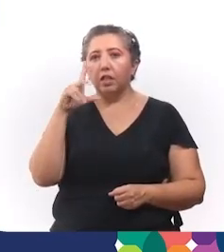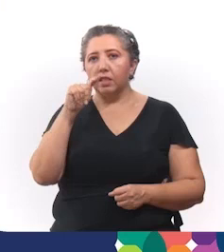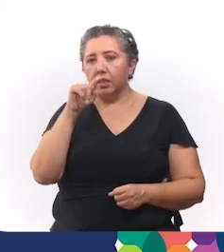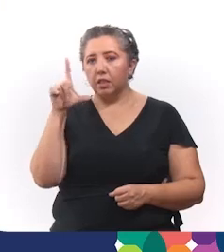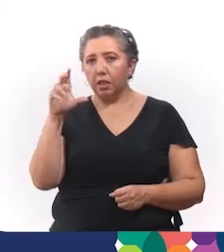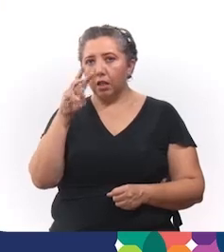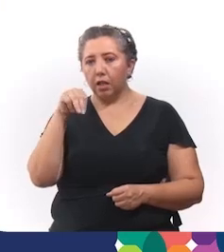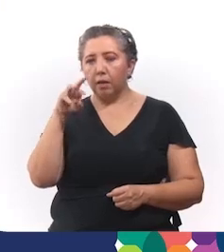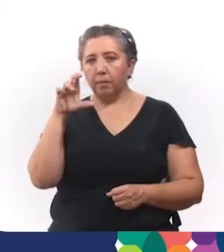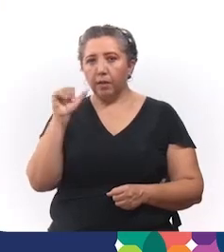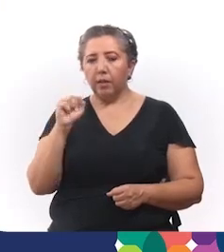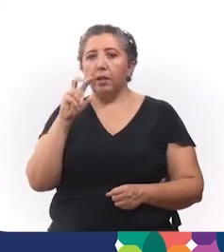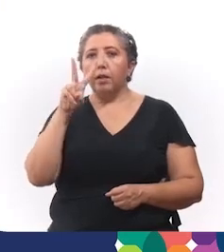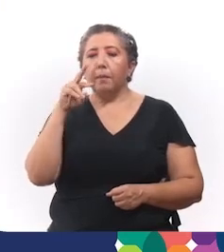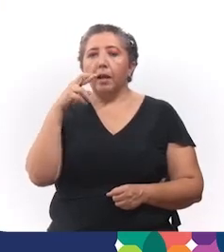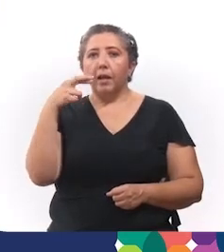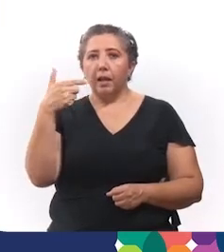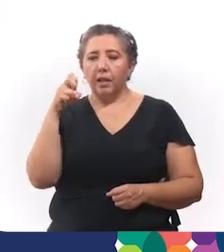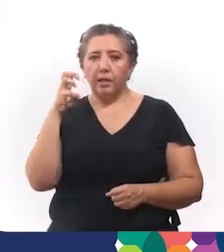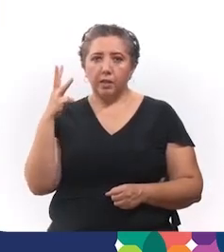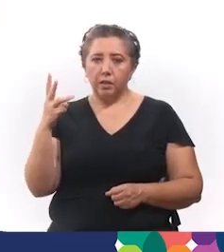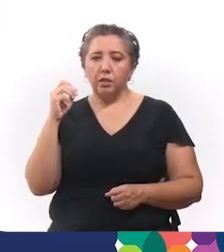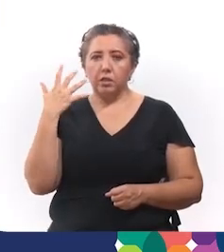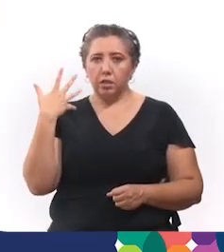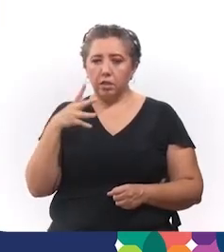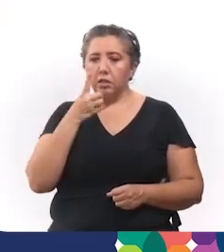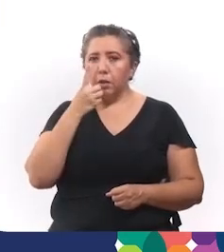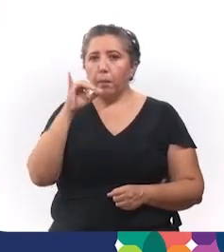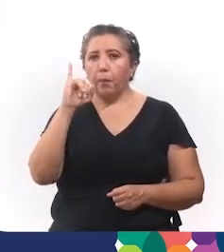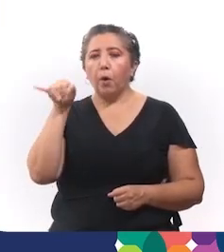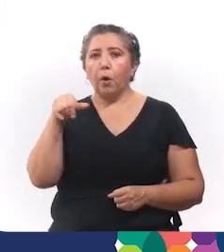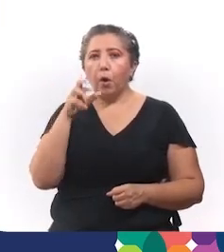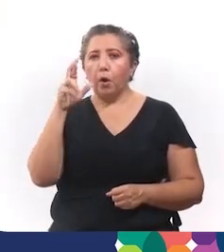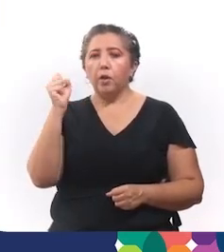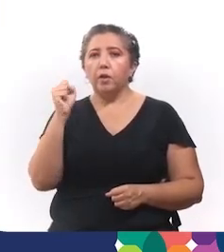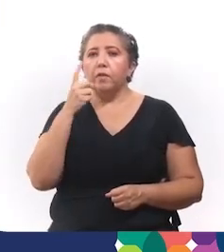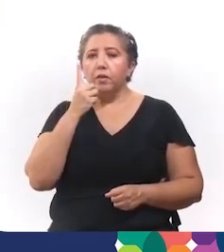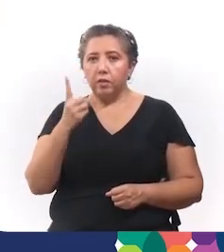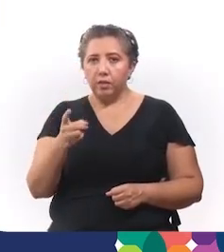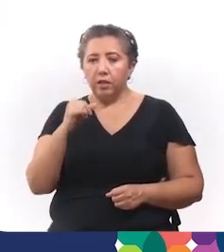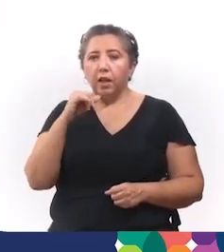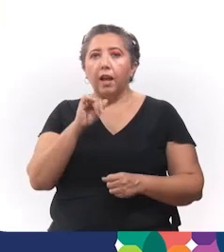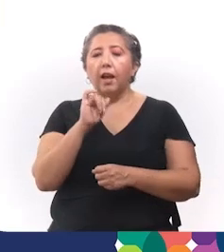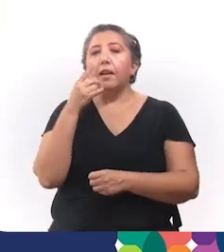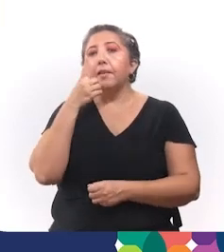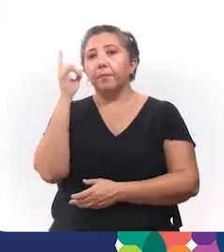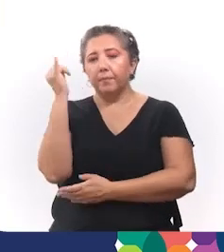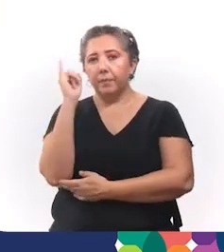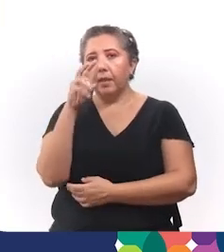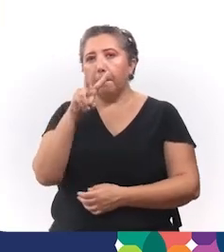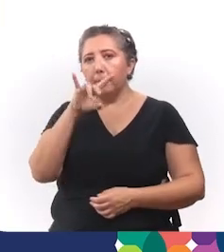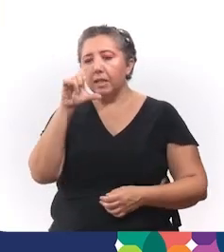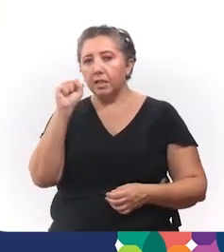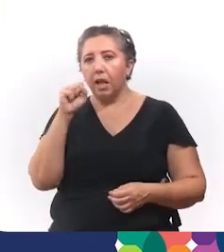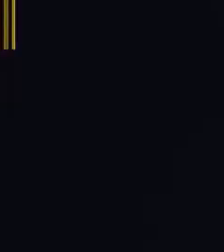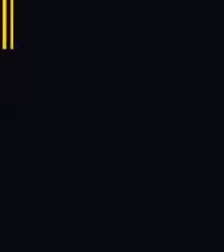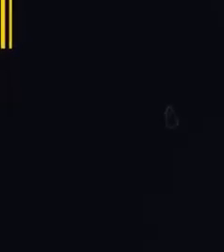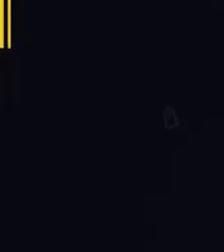Castilla Cámara y Vergel 3, 10, Bojorques, 5 colonias, Francisco y Madero, Jardines de Vistalegre,